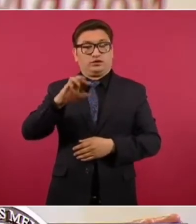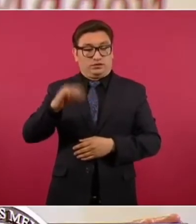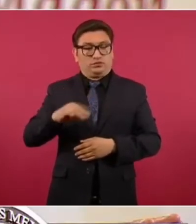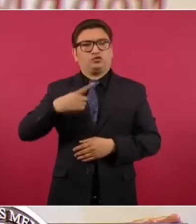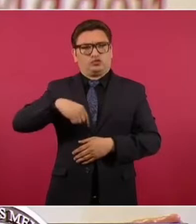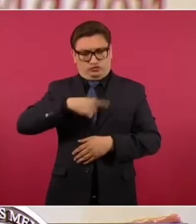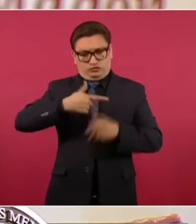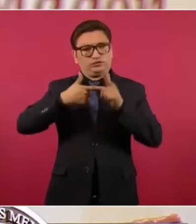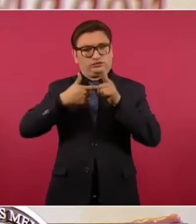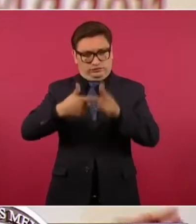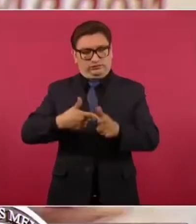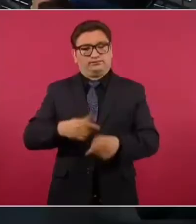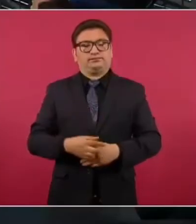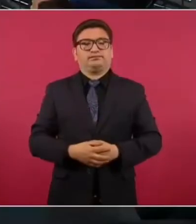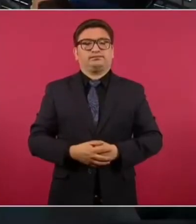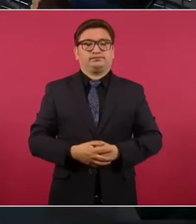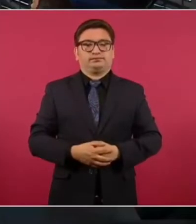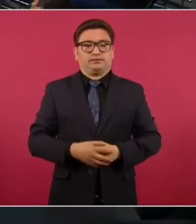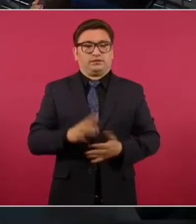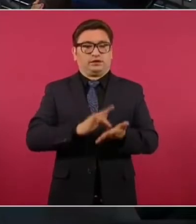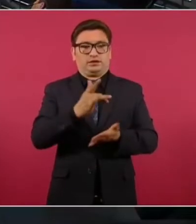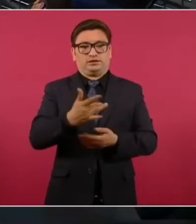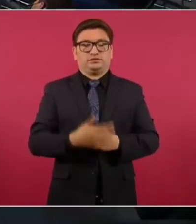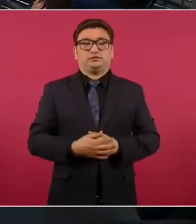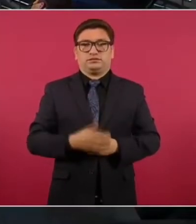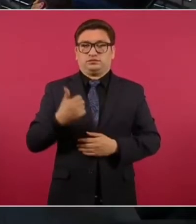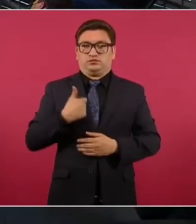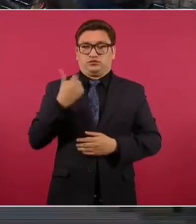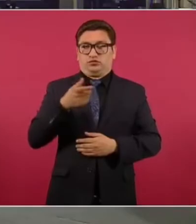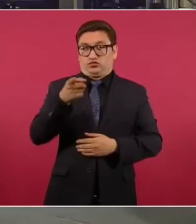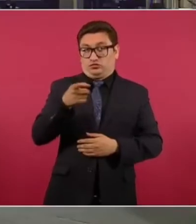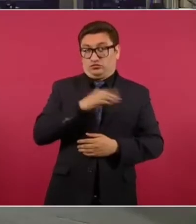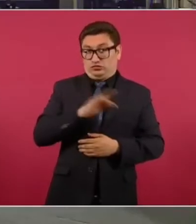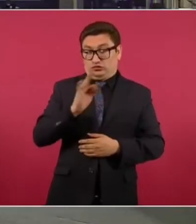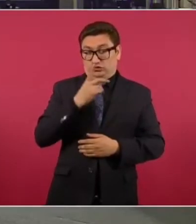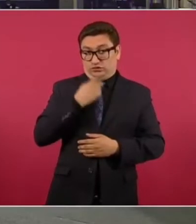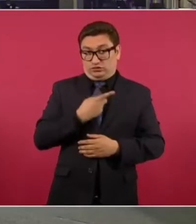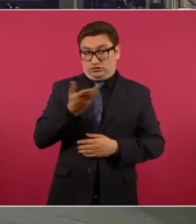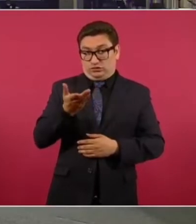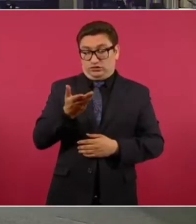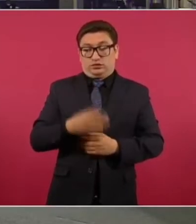seguimos con este tema. Gracias. Aprovechando, no sé si usted me pueda comentar eso,